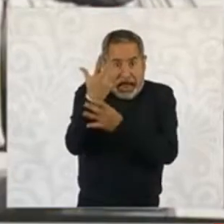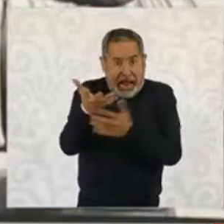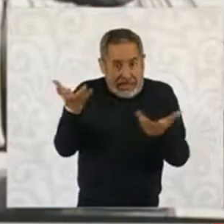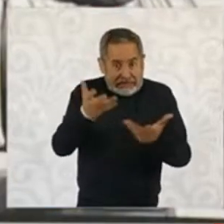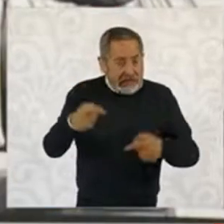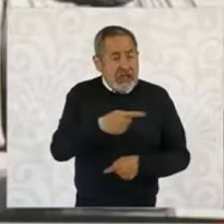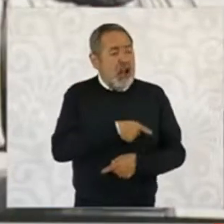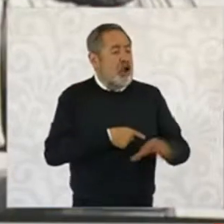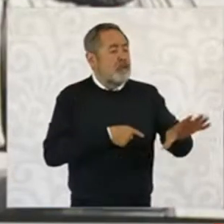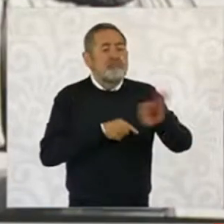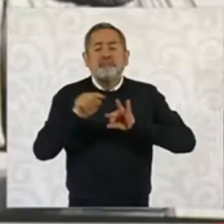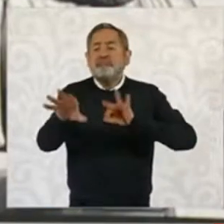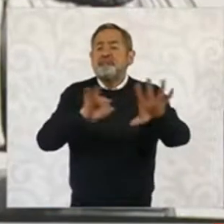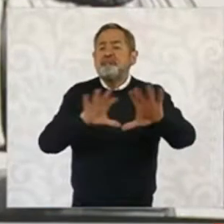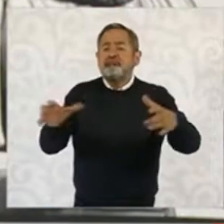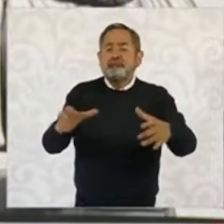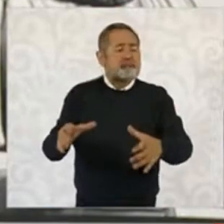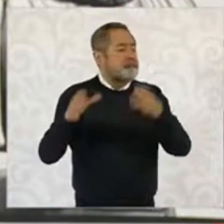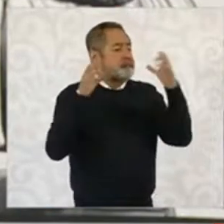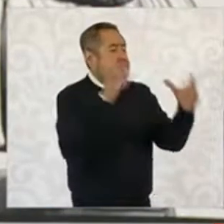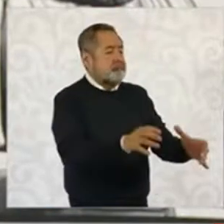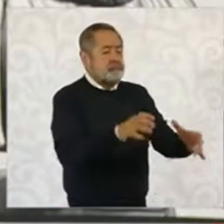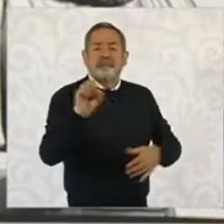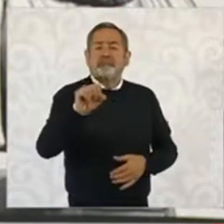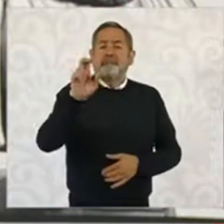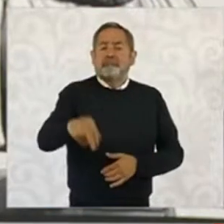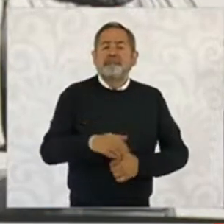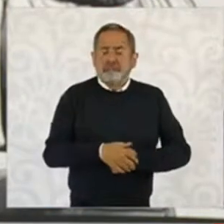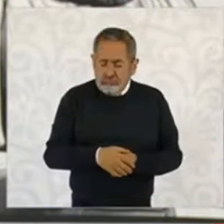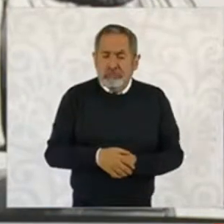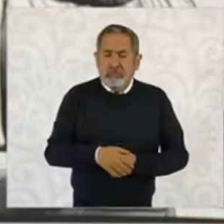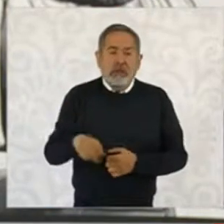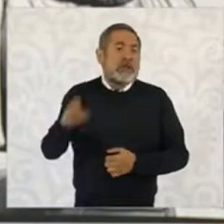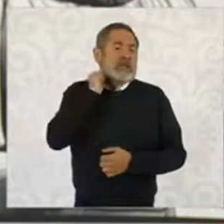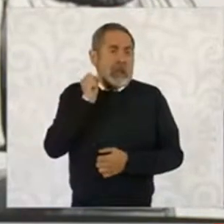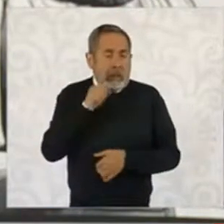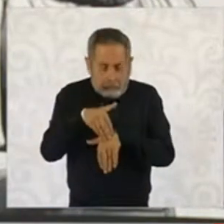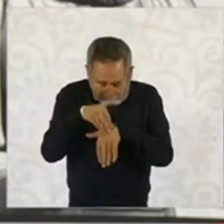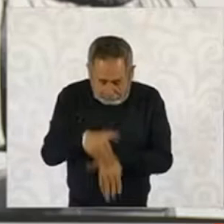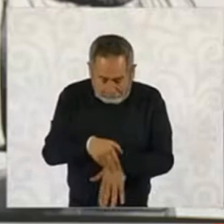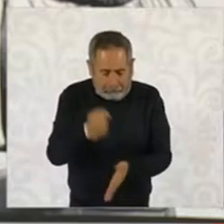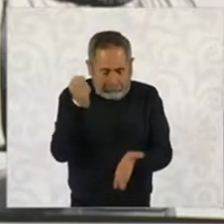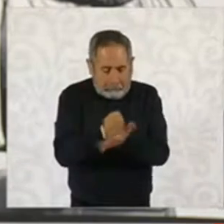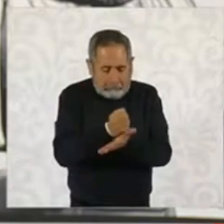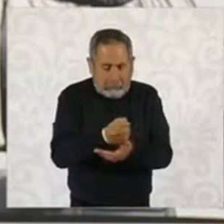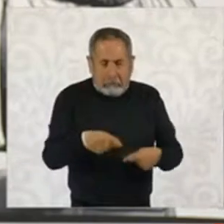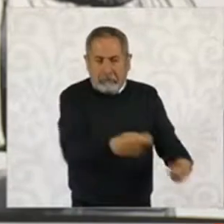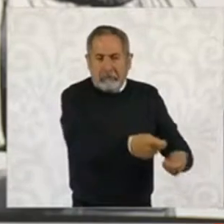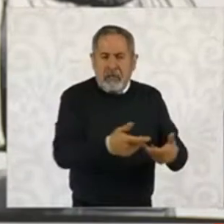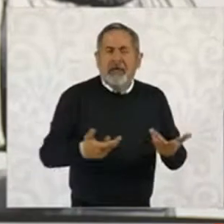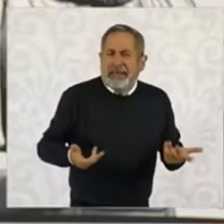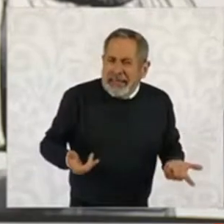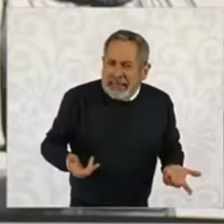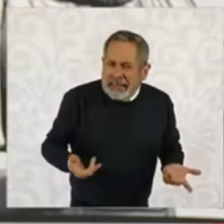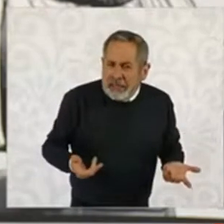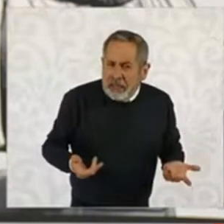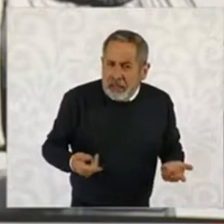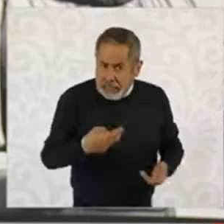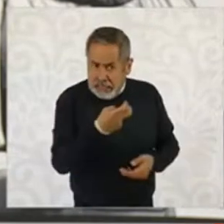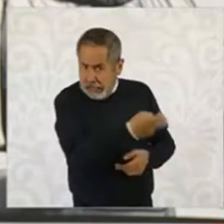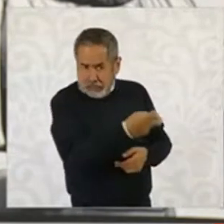Él los decidió porque él los propuso al Senado y el Senado los votó. Entonces, ¿cómo eso no